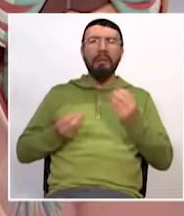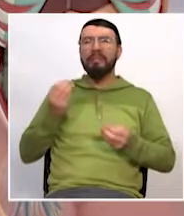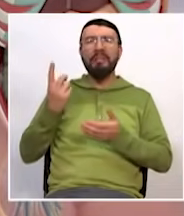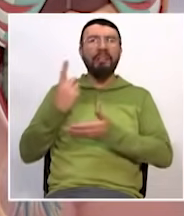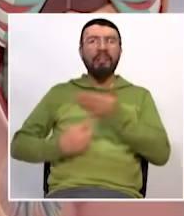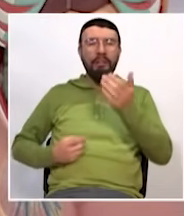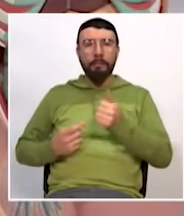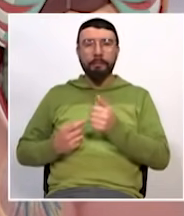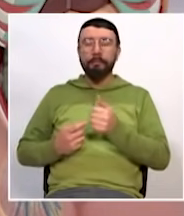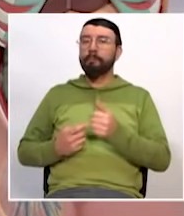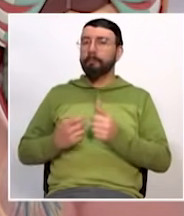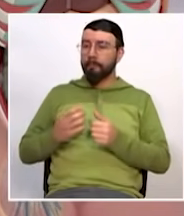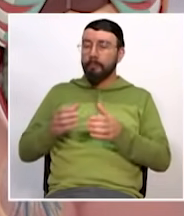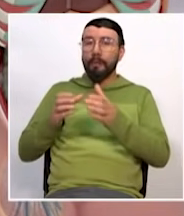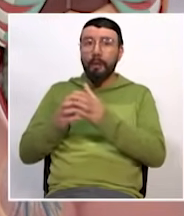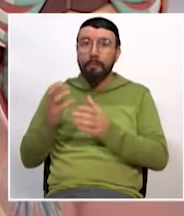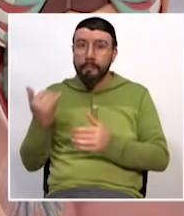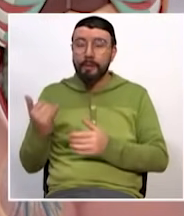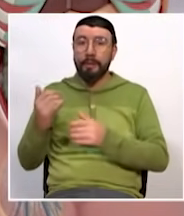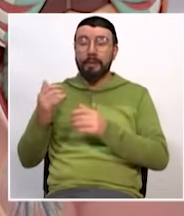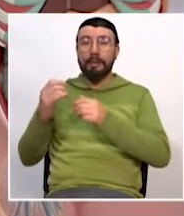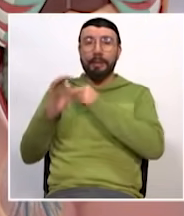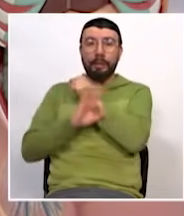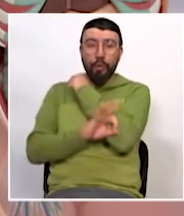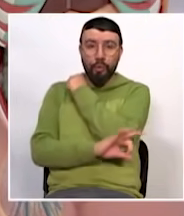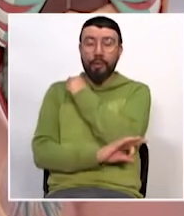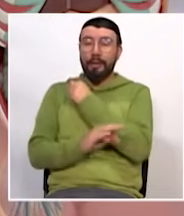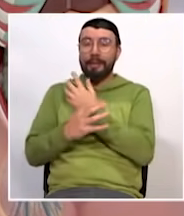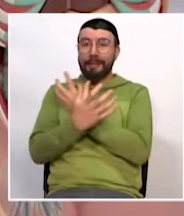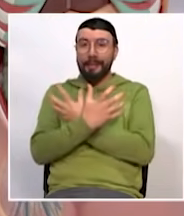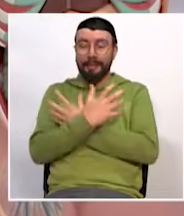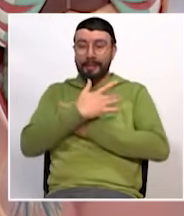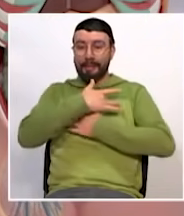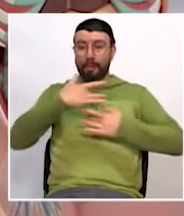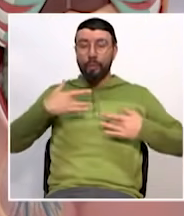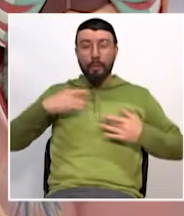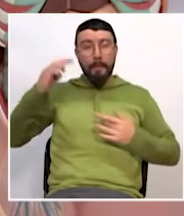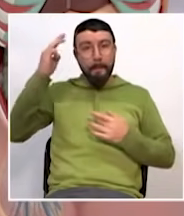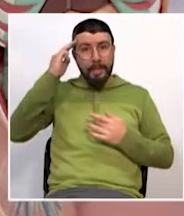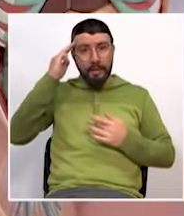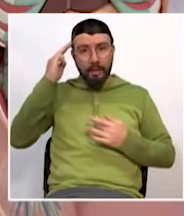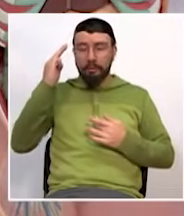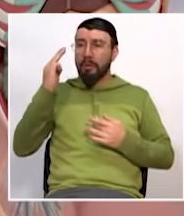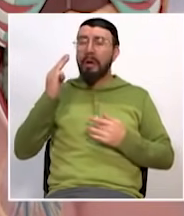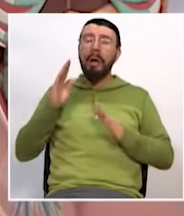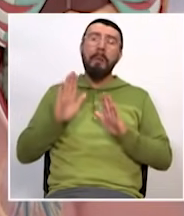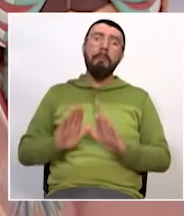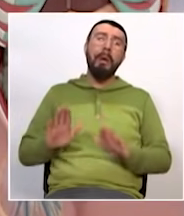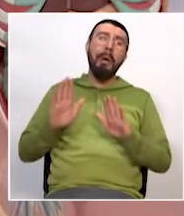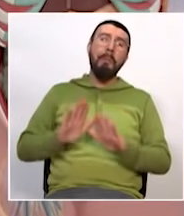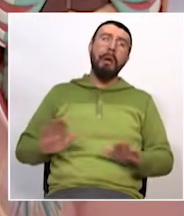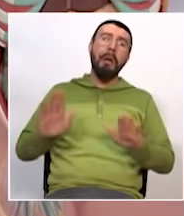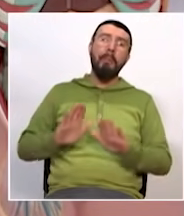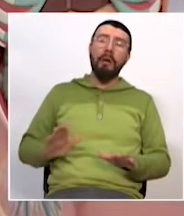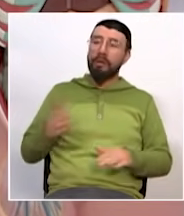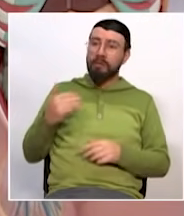la psicología como ciencia de la salud mental ha evolucionado no se quedó en el diván de freud afortunadamente y